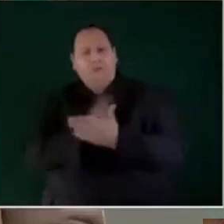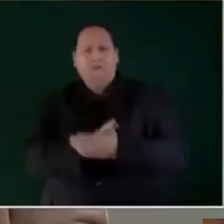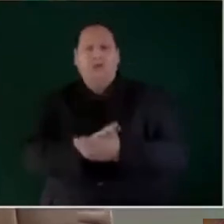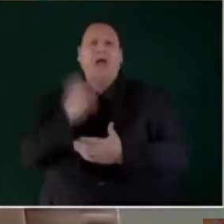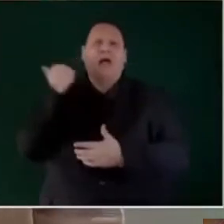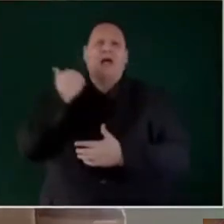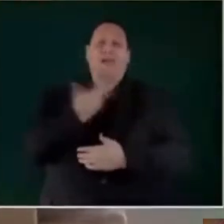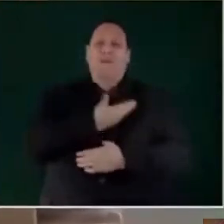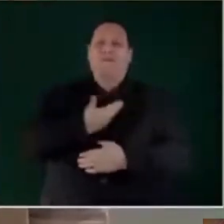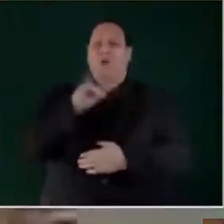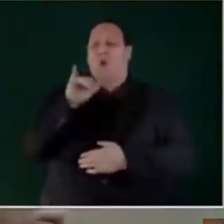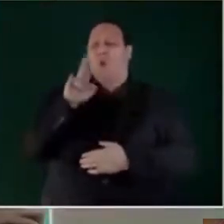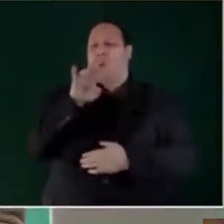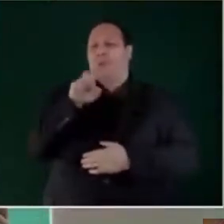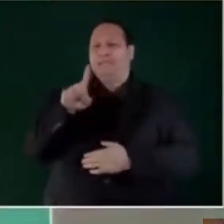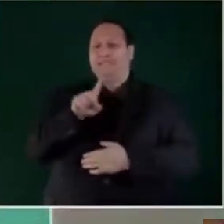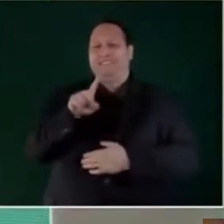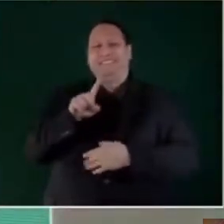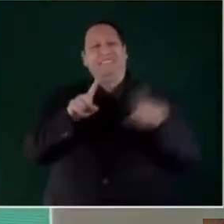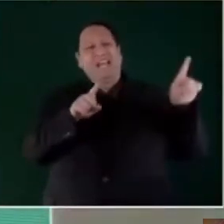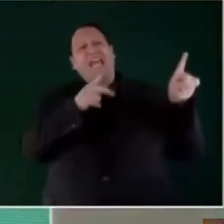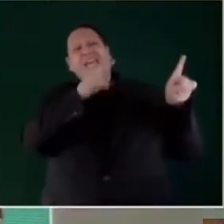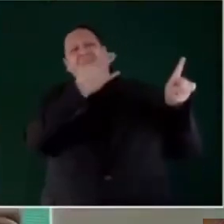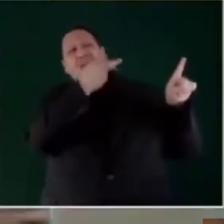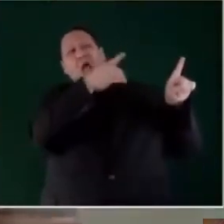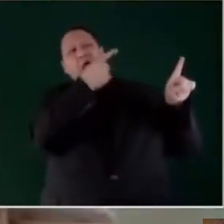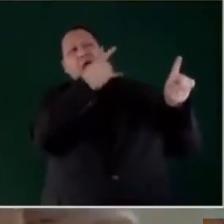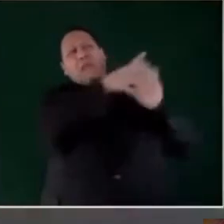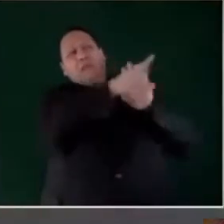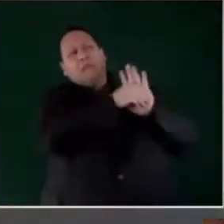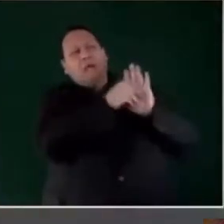Juárez usaba mucho una frase de Hidalgo